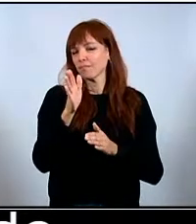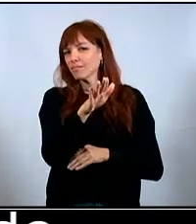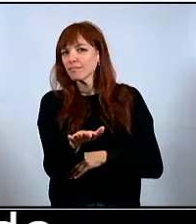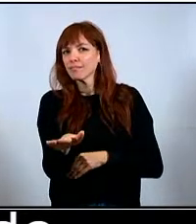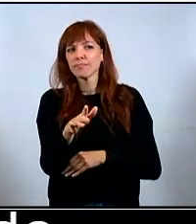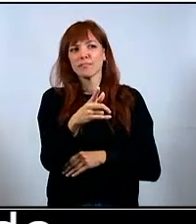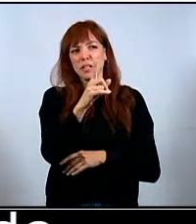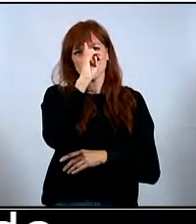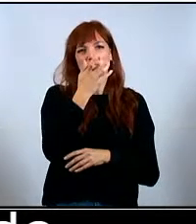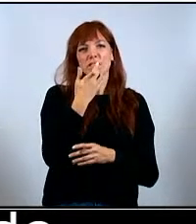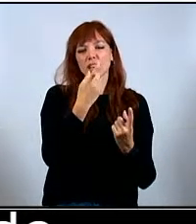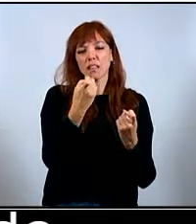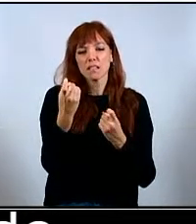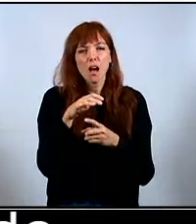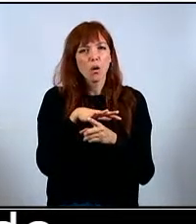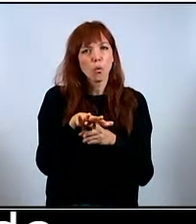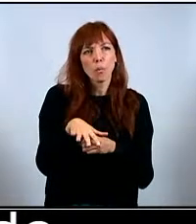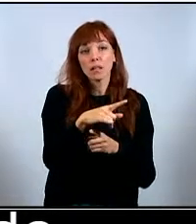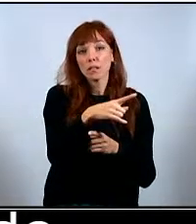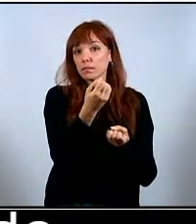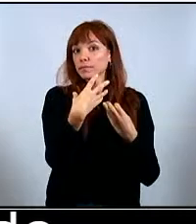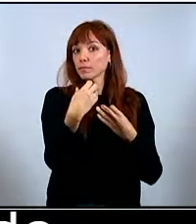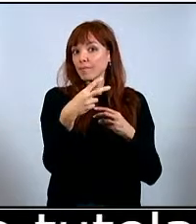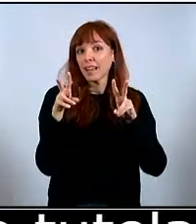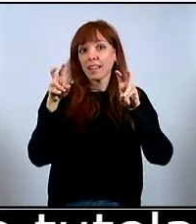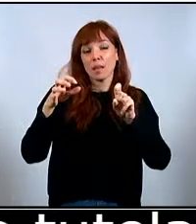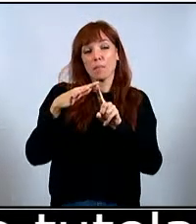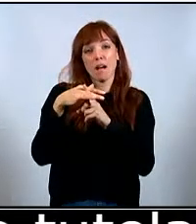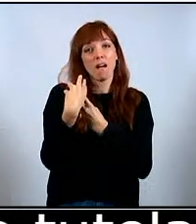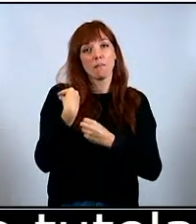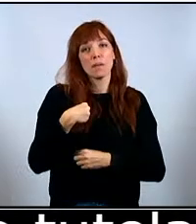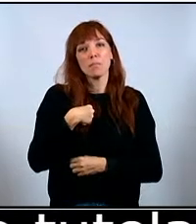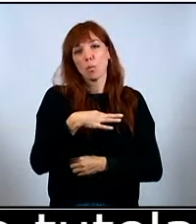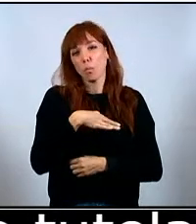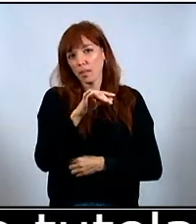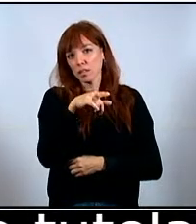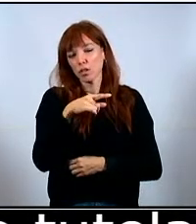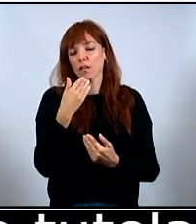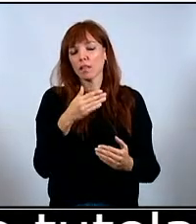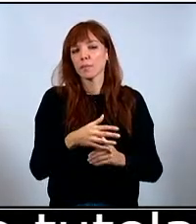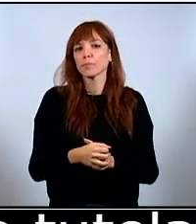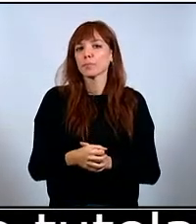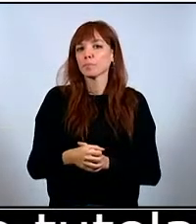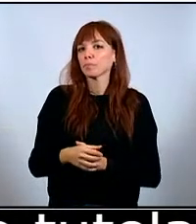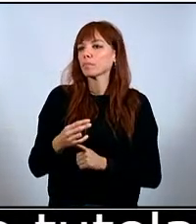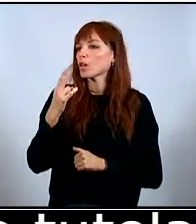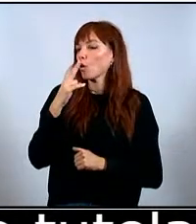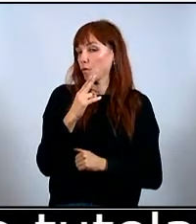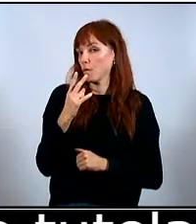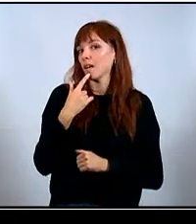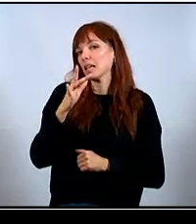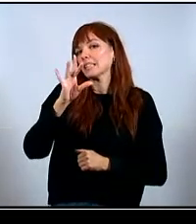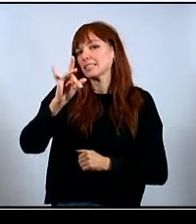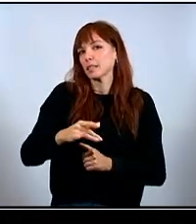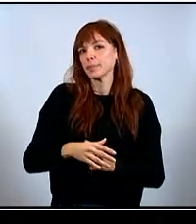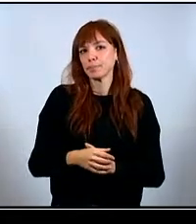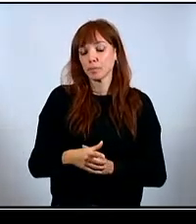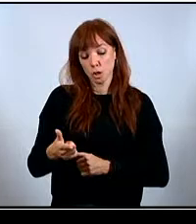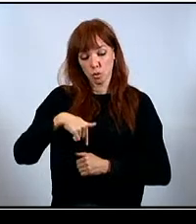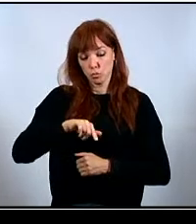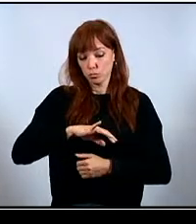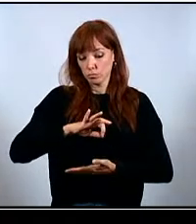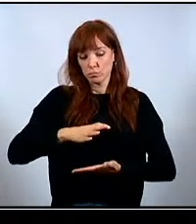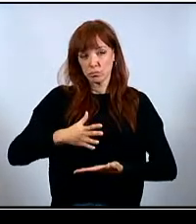si nos puede aportar algo de información con respecto a este asunto. Muchas gracias. Gracias. Le puedo confirmar lo que me dice, que nosotros vamos a poner toda